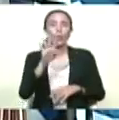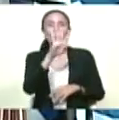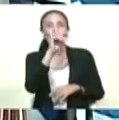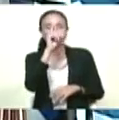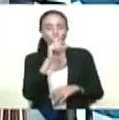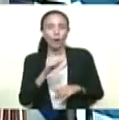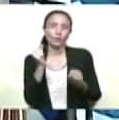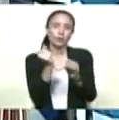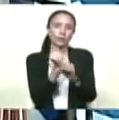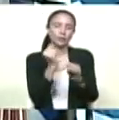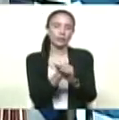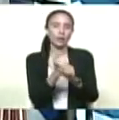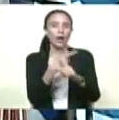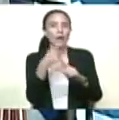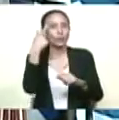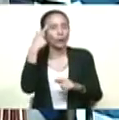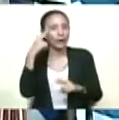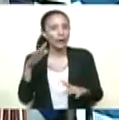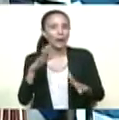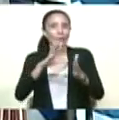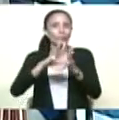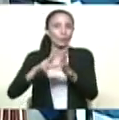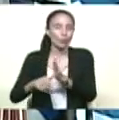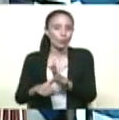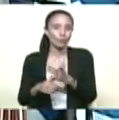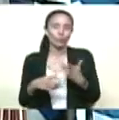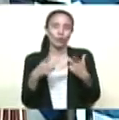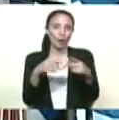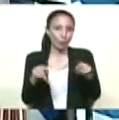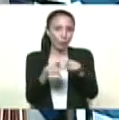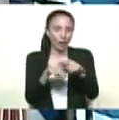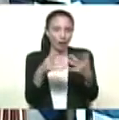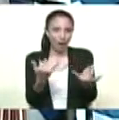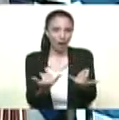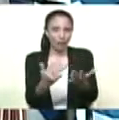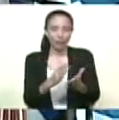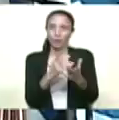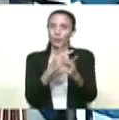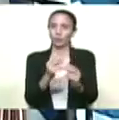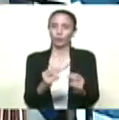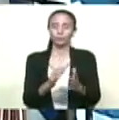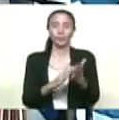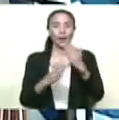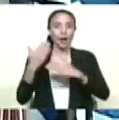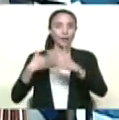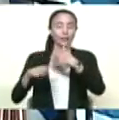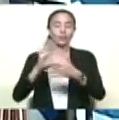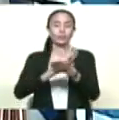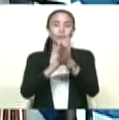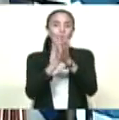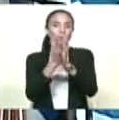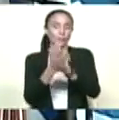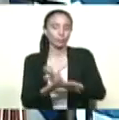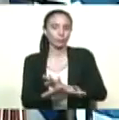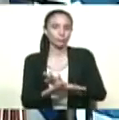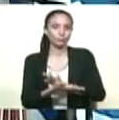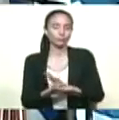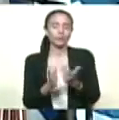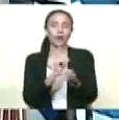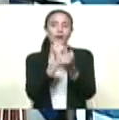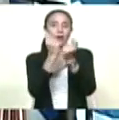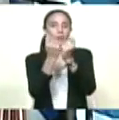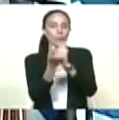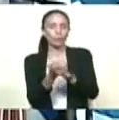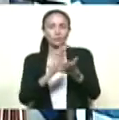creyeron que podía seguir haciendo eso impunemente porque la extitular lo hacía ellos lo hacían pues ahora no yo quiero entonces